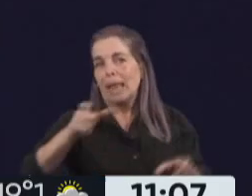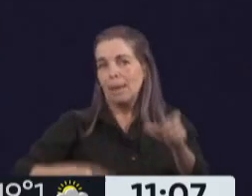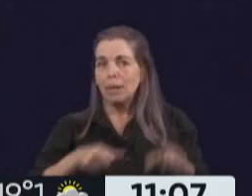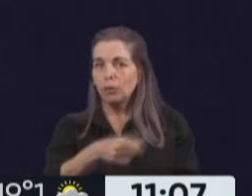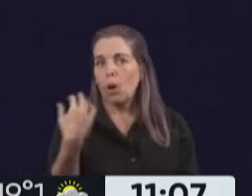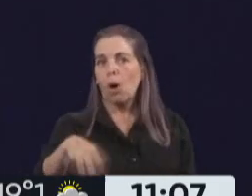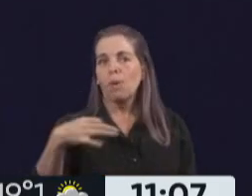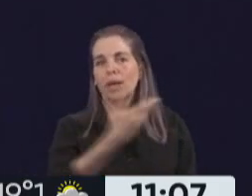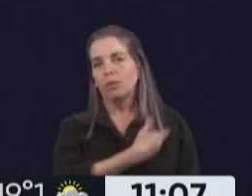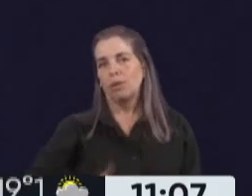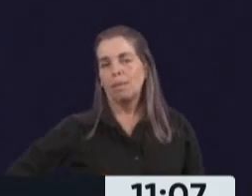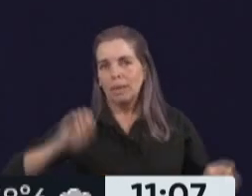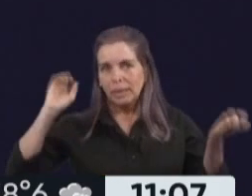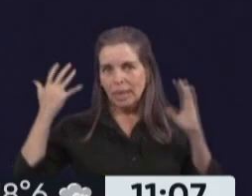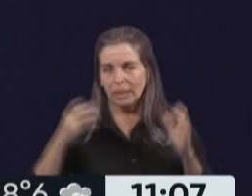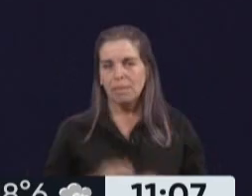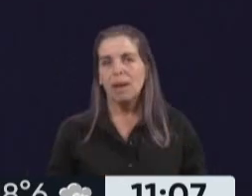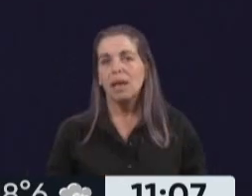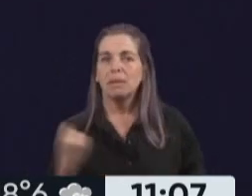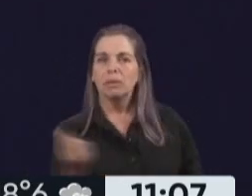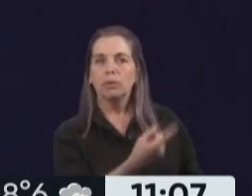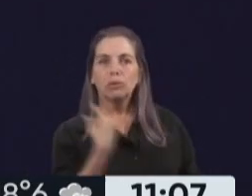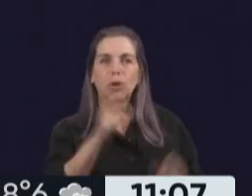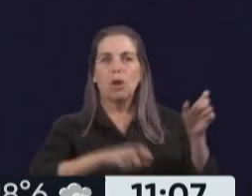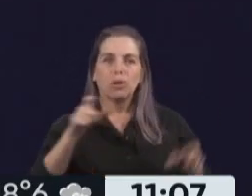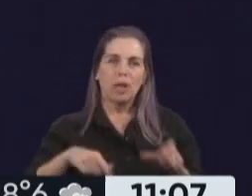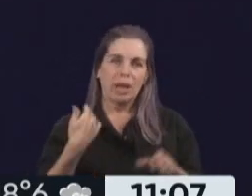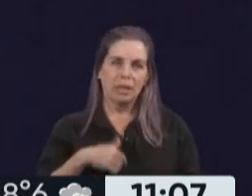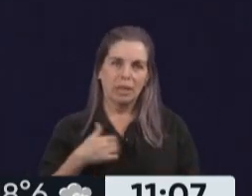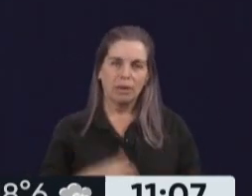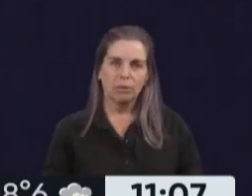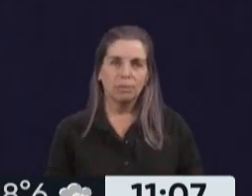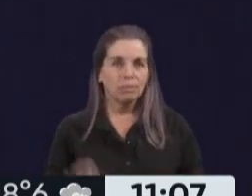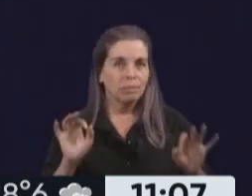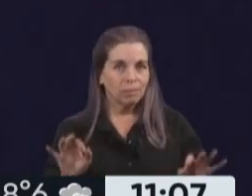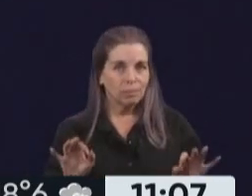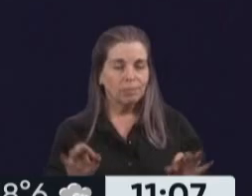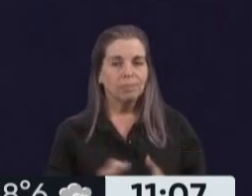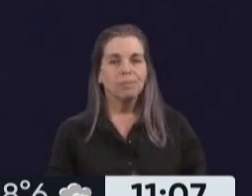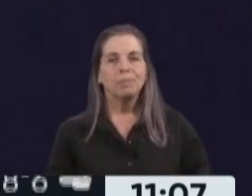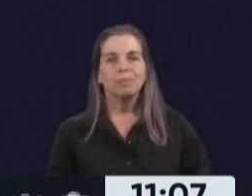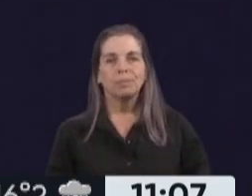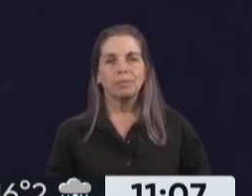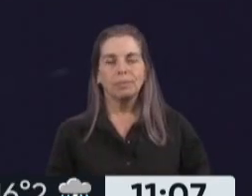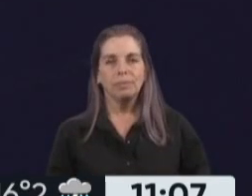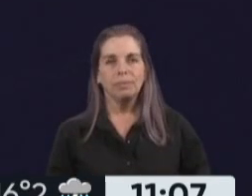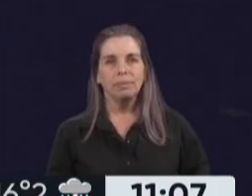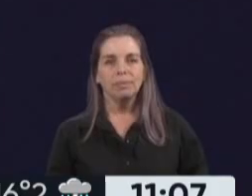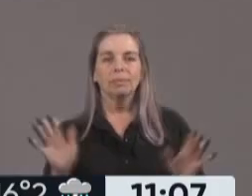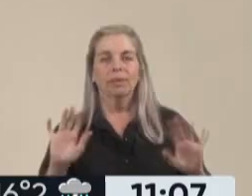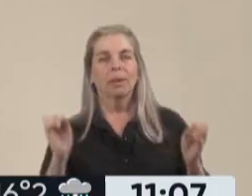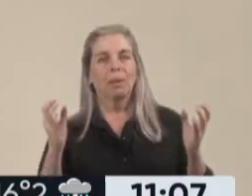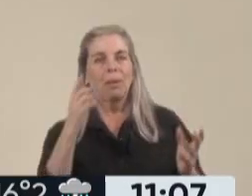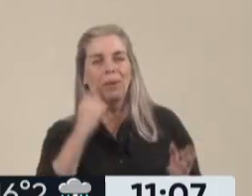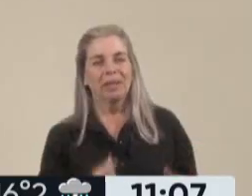el presidente Milei con todos los argentinos. Bueno, soy todo oídos. ¿Qué tal? Muy